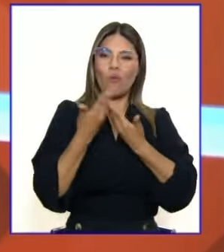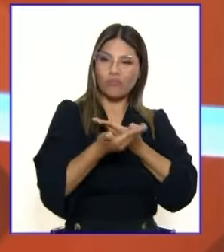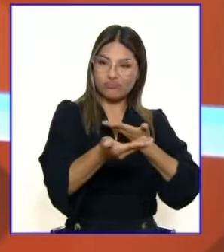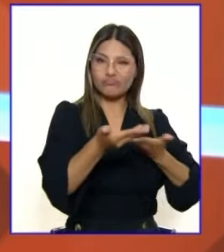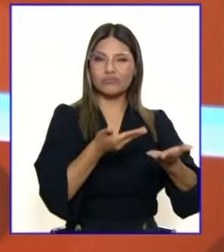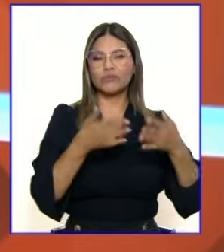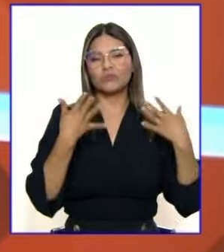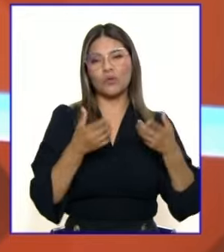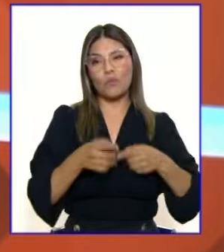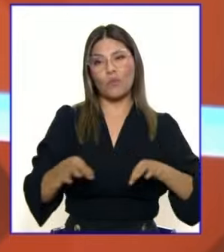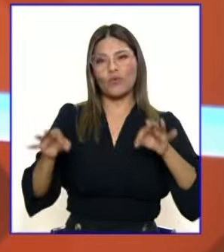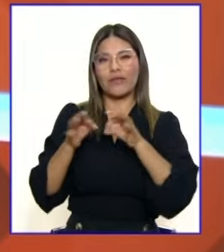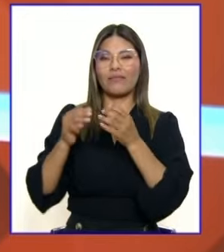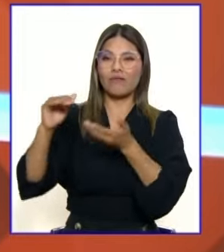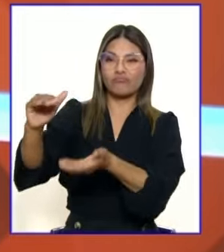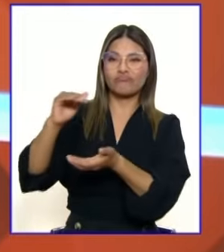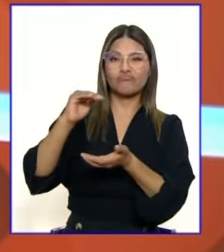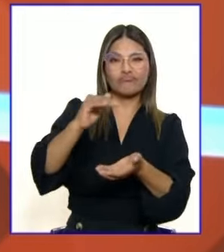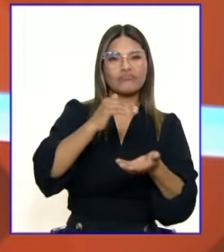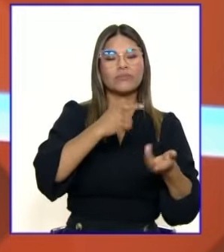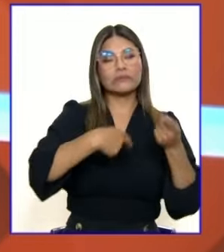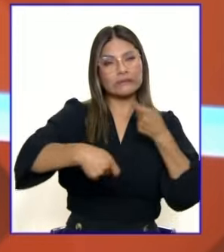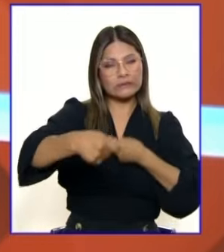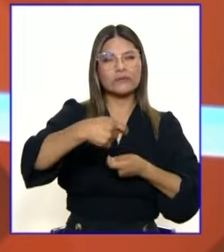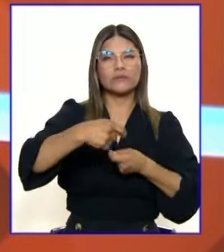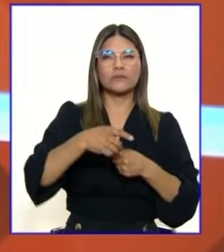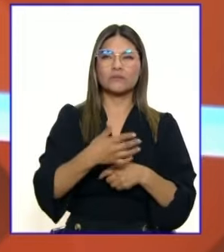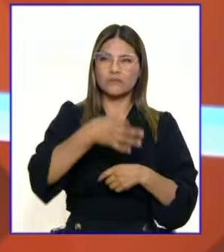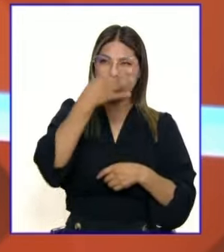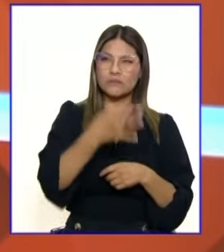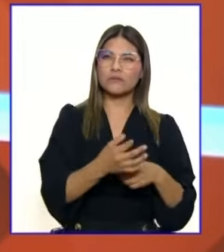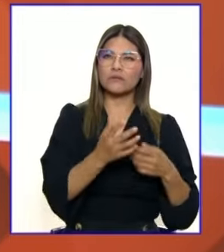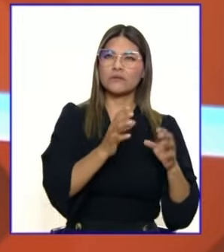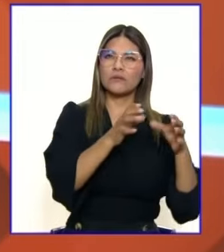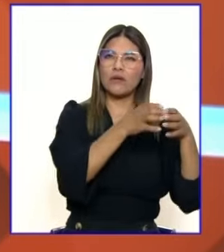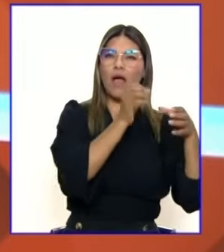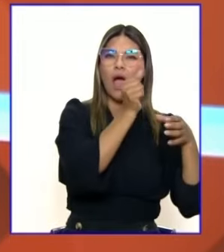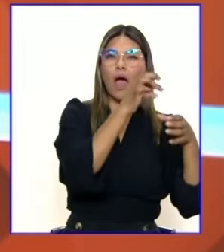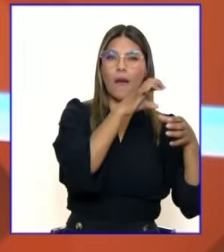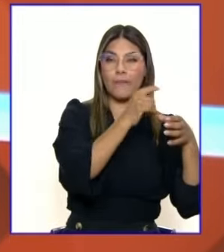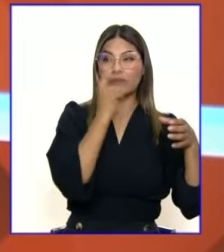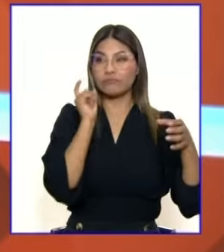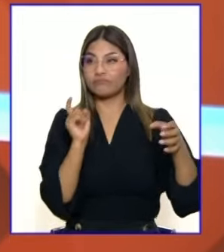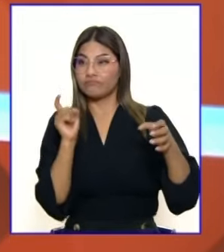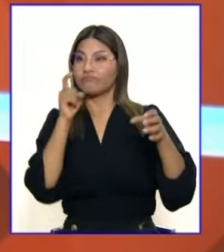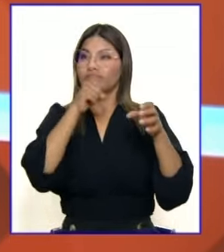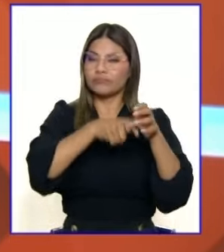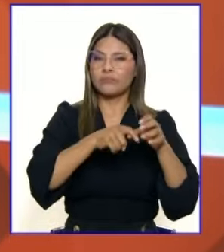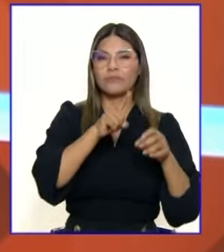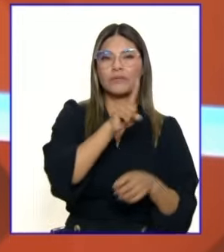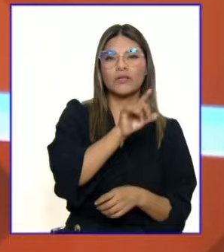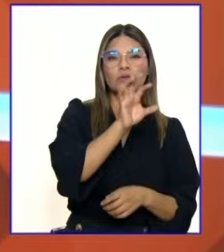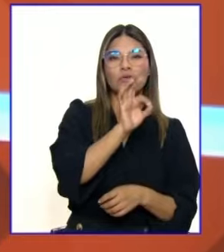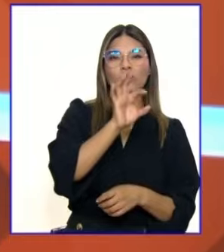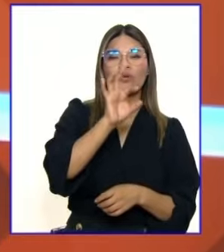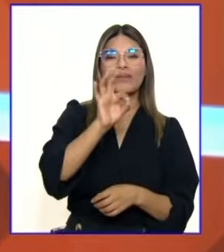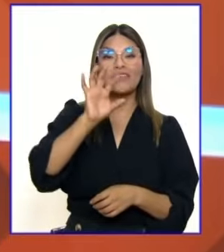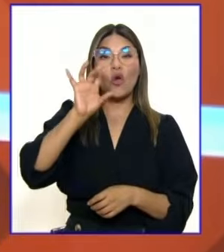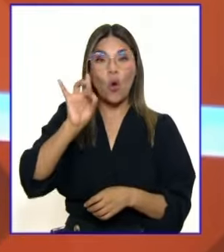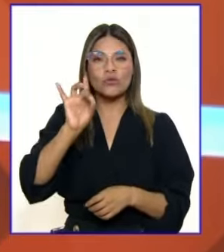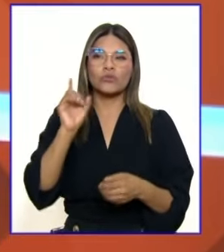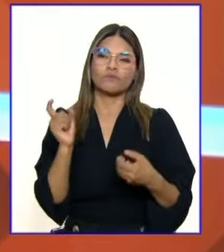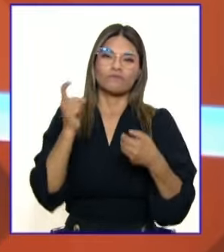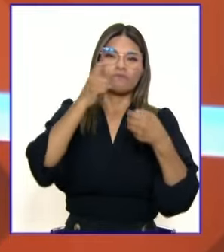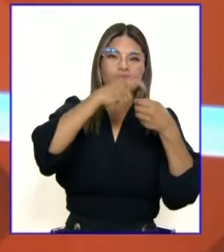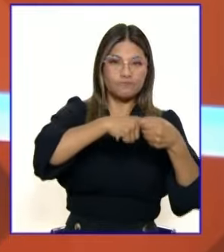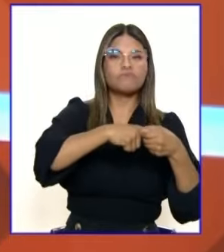mercados emergentes como el nuestro. Nosotros ingresamos en el año 98 junto con Rusia gracias a la gestión del gobierno japonés y desde ese momento la economía peruana